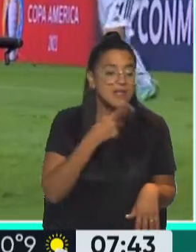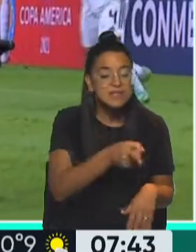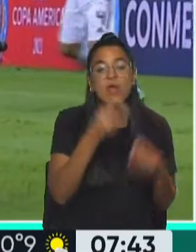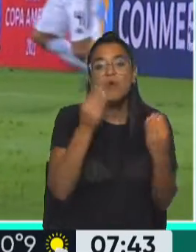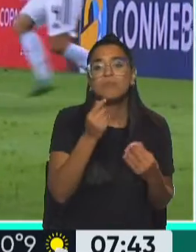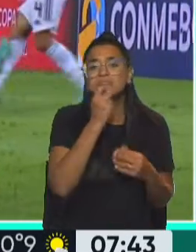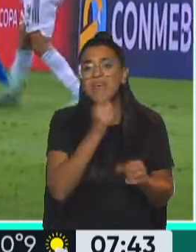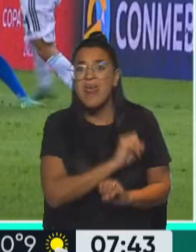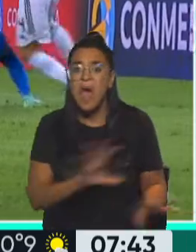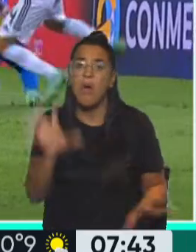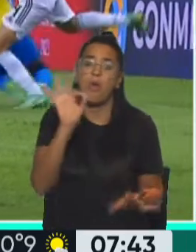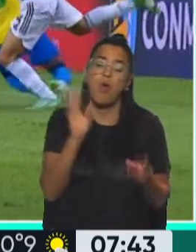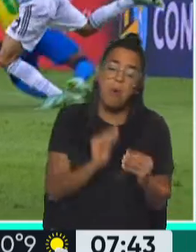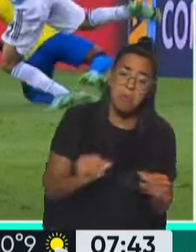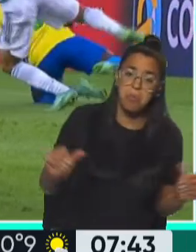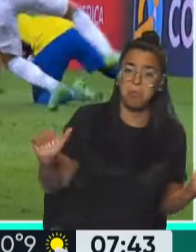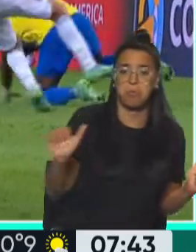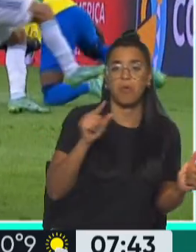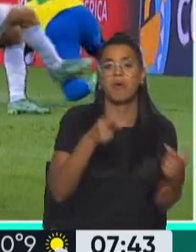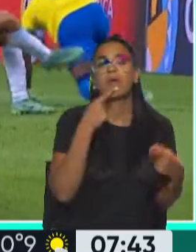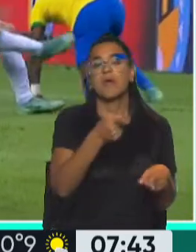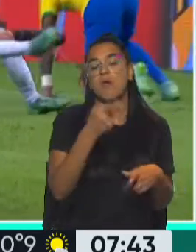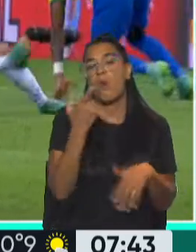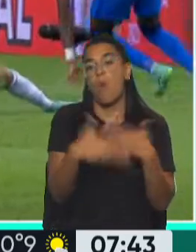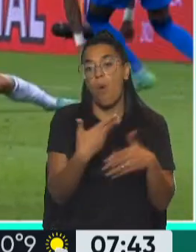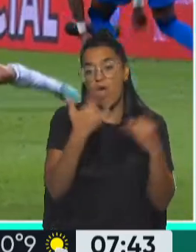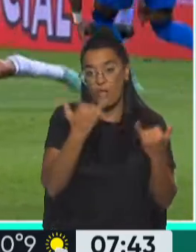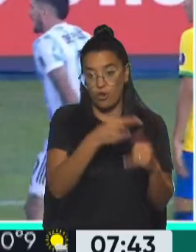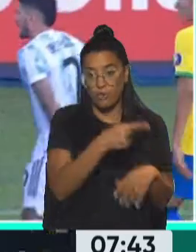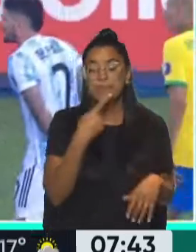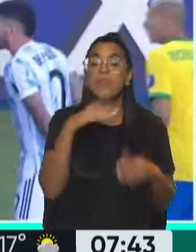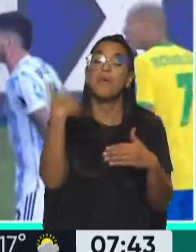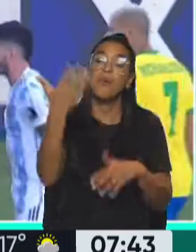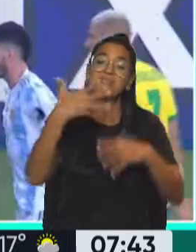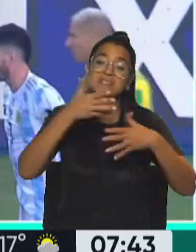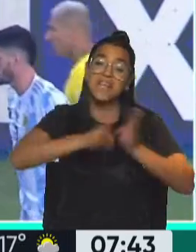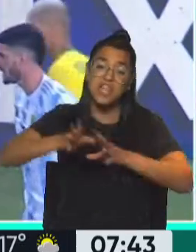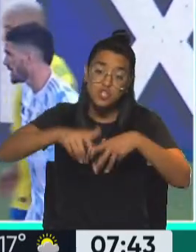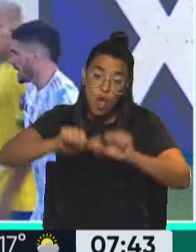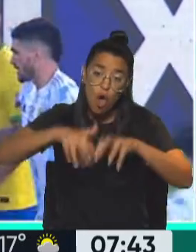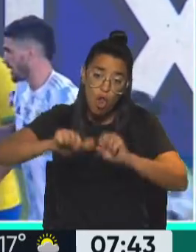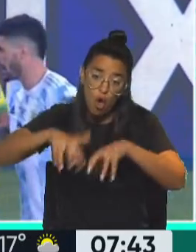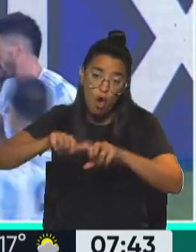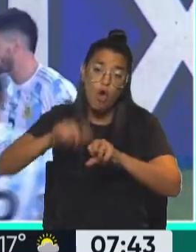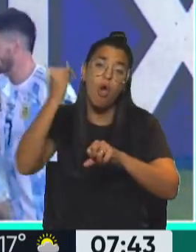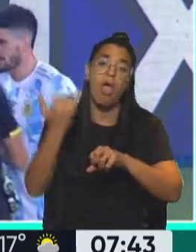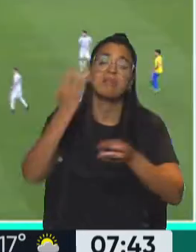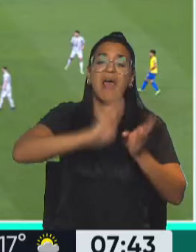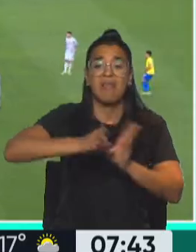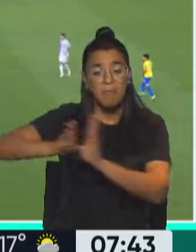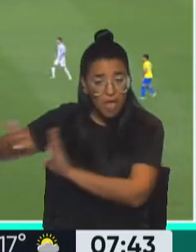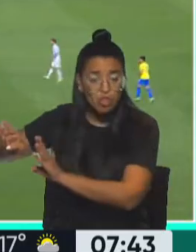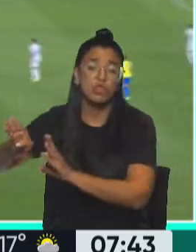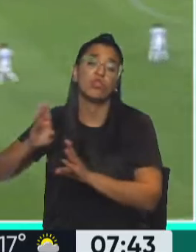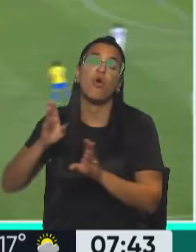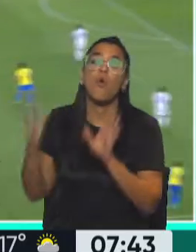grado de lesión que sufre un jugador. Después hay un kinesiólogo que hace un tratamiento junto